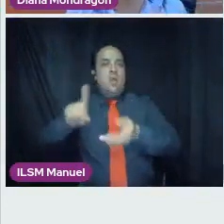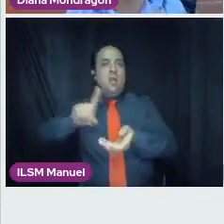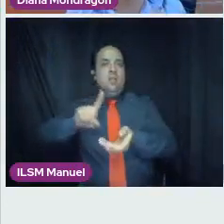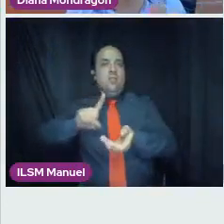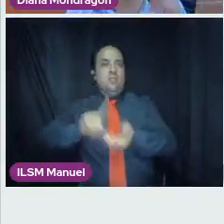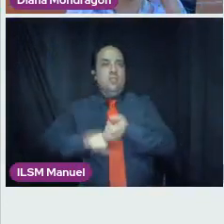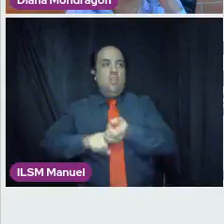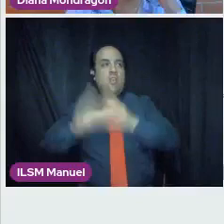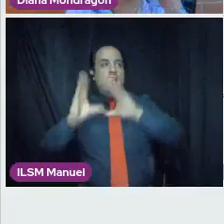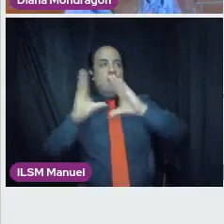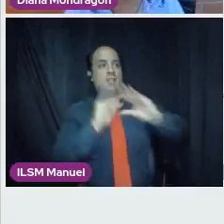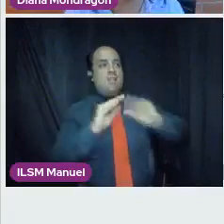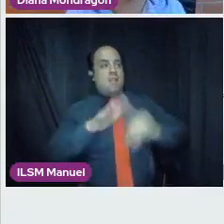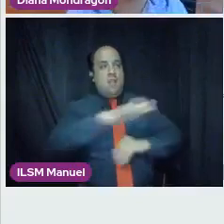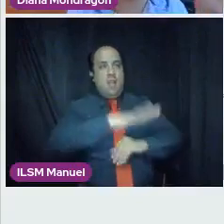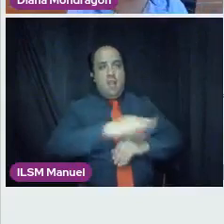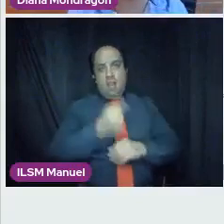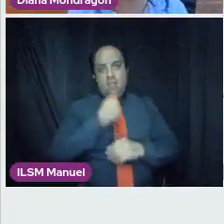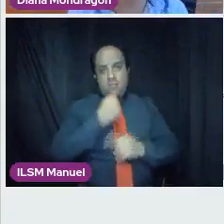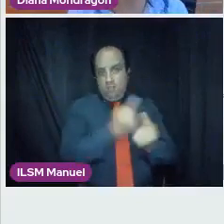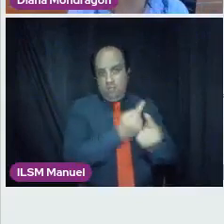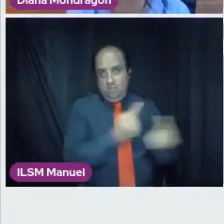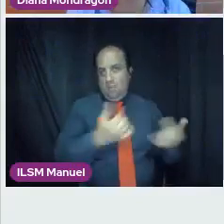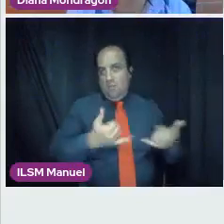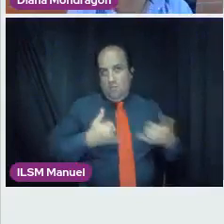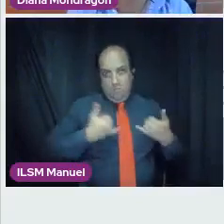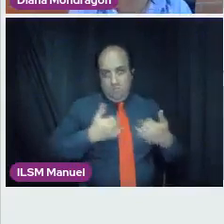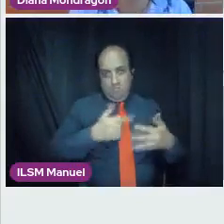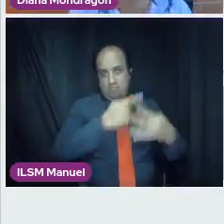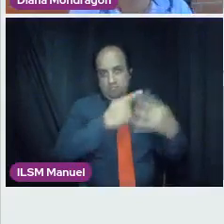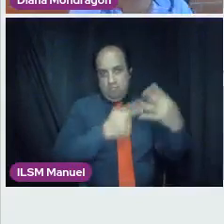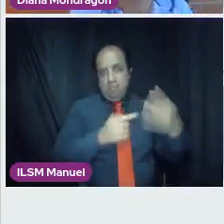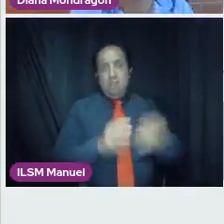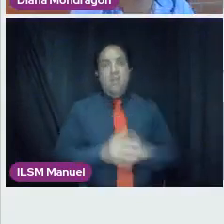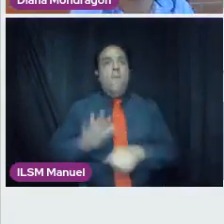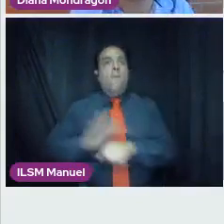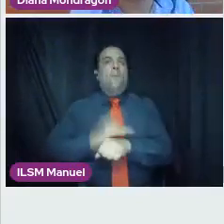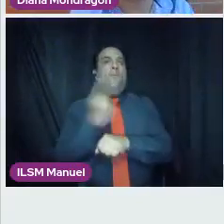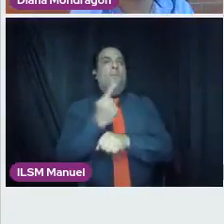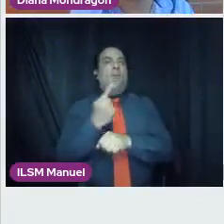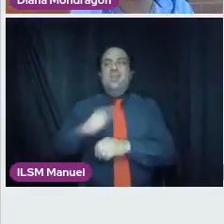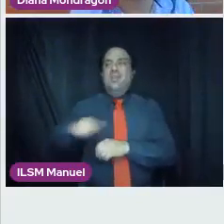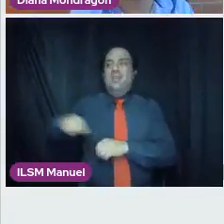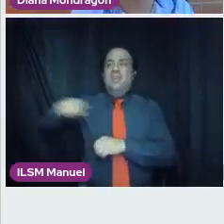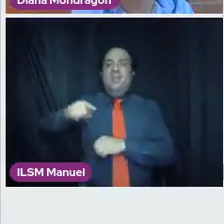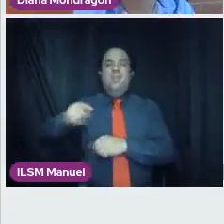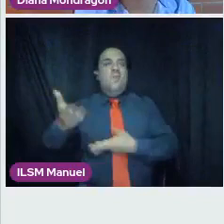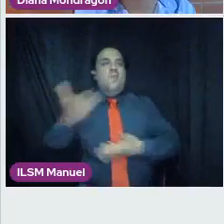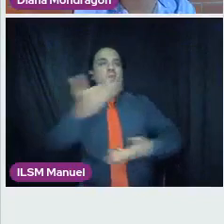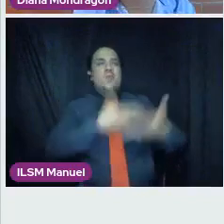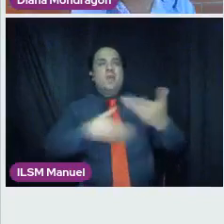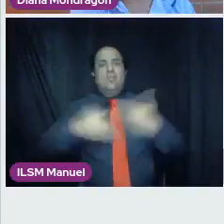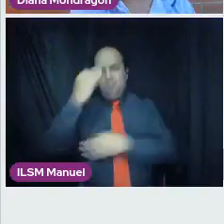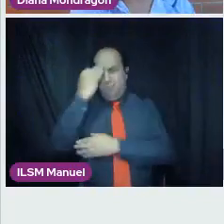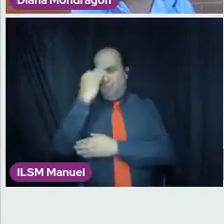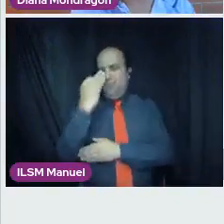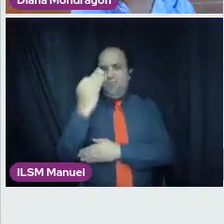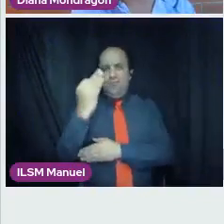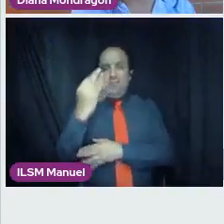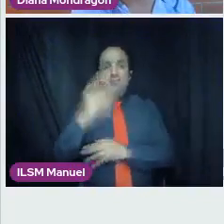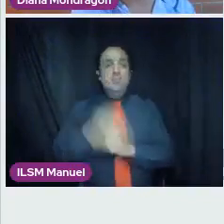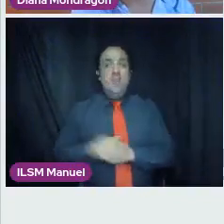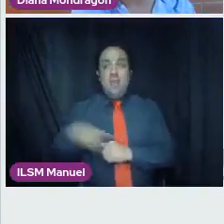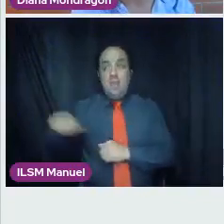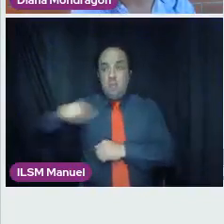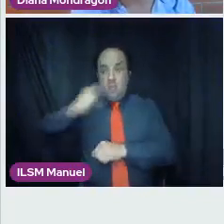de los chicos y las chicas y de los niños y las niñas, porque son con quienes pasan la mayor parte del tiempo y son quienes son los responsables